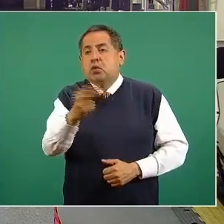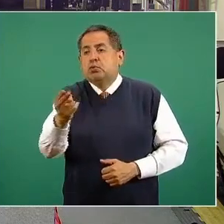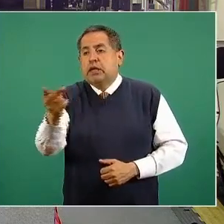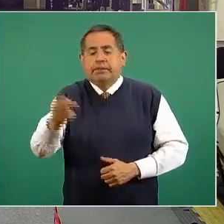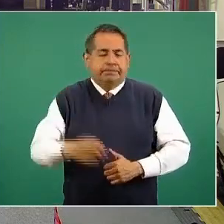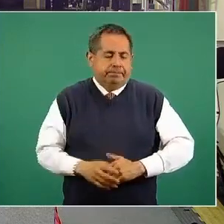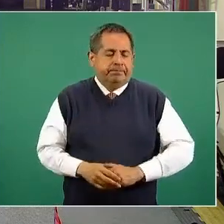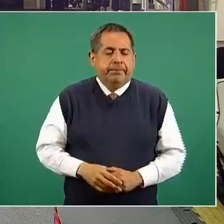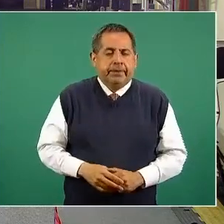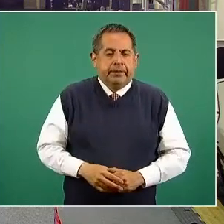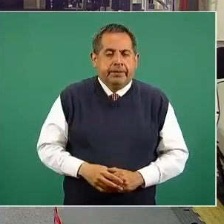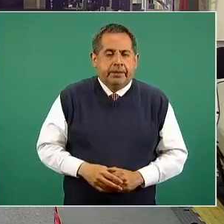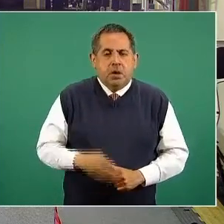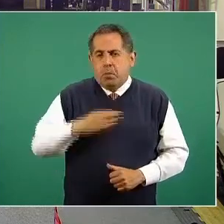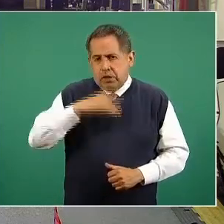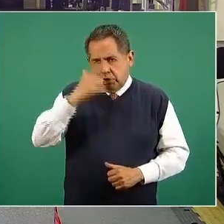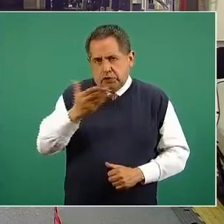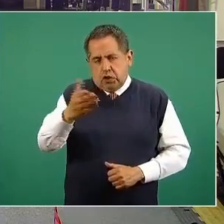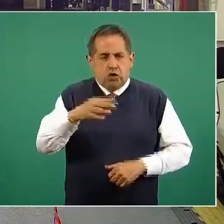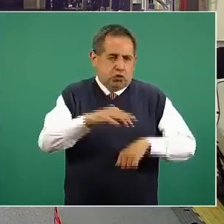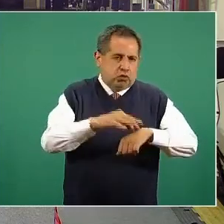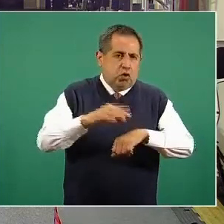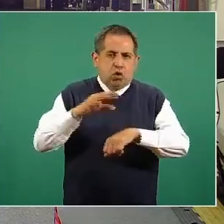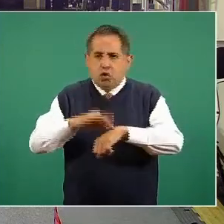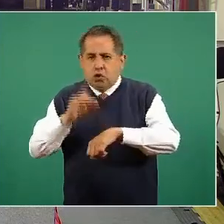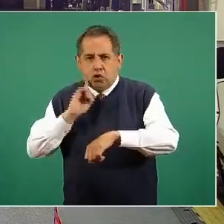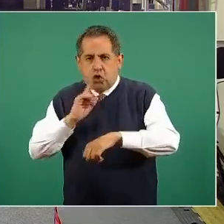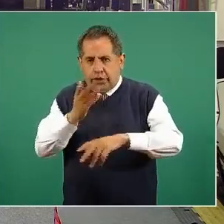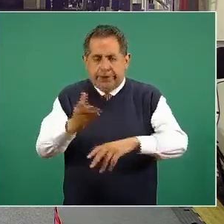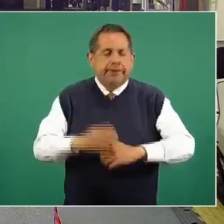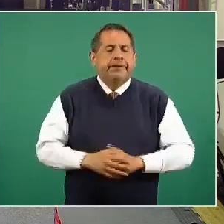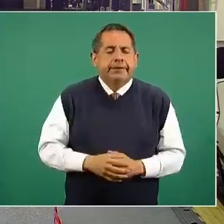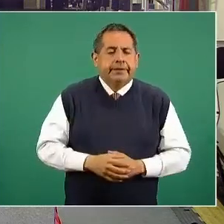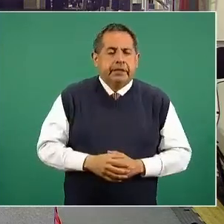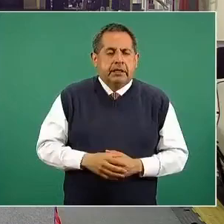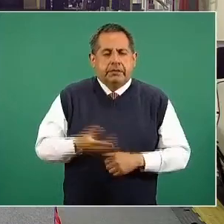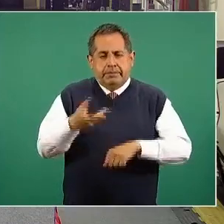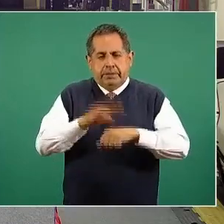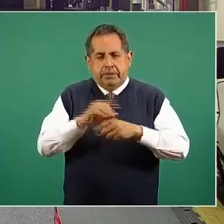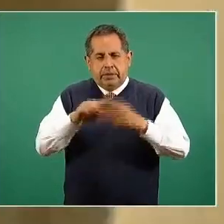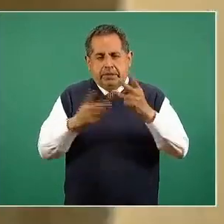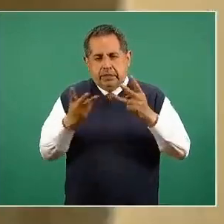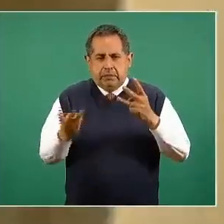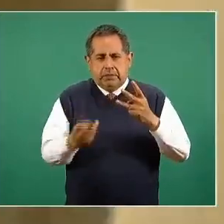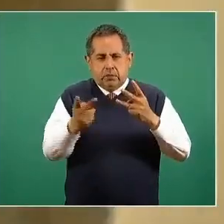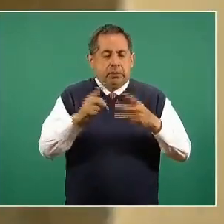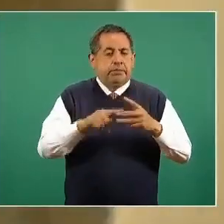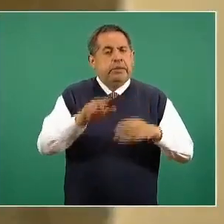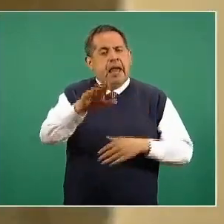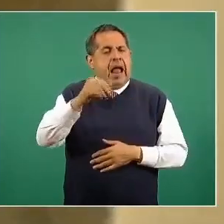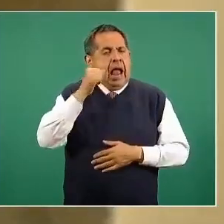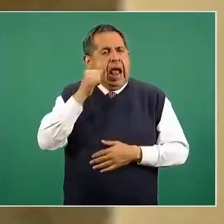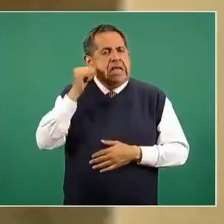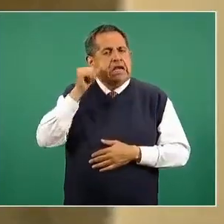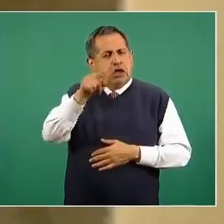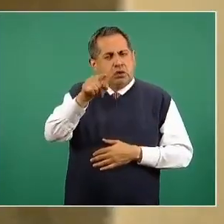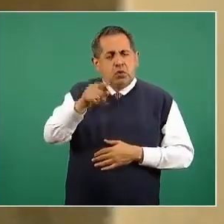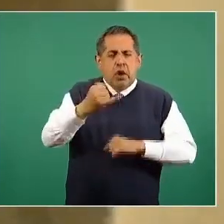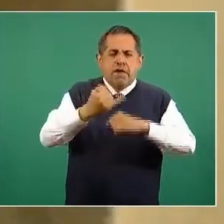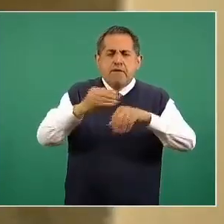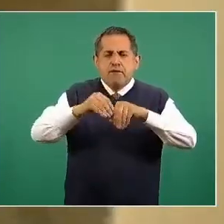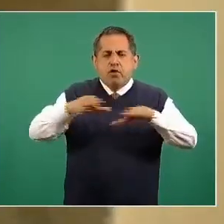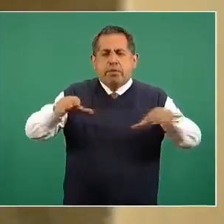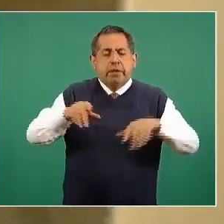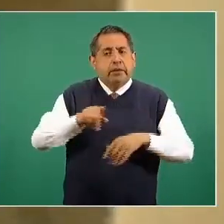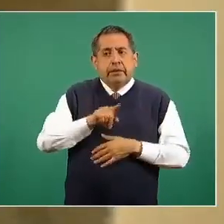noches, doctora. También le quiero hacer 3 preguntas, si me permite. La primera, ayer usted informó que